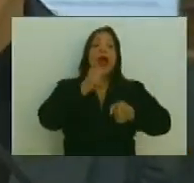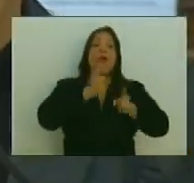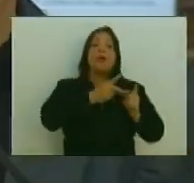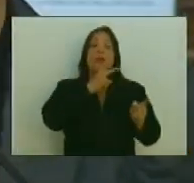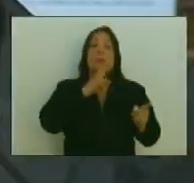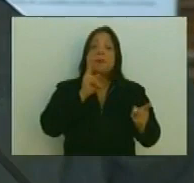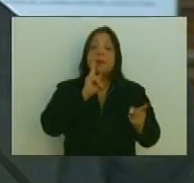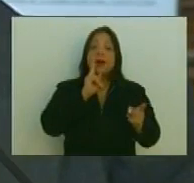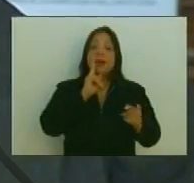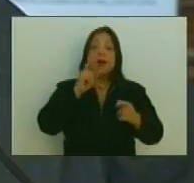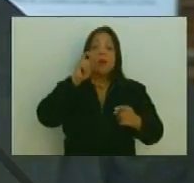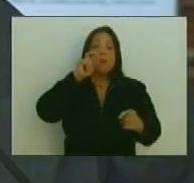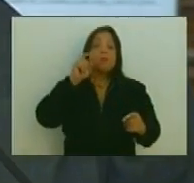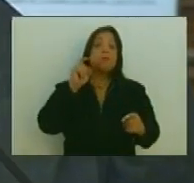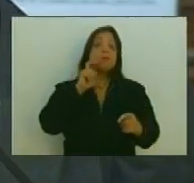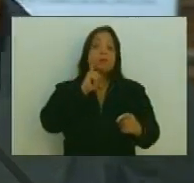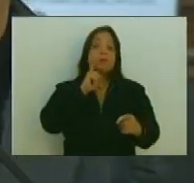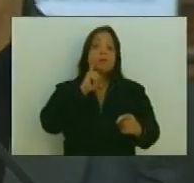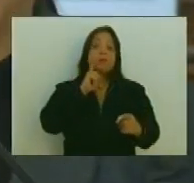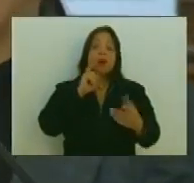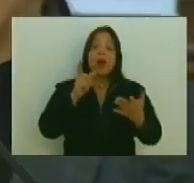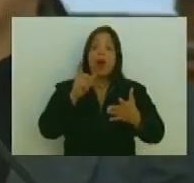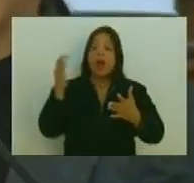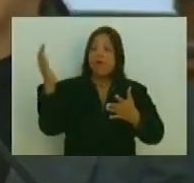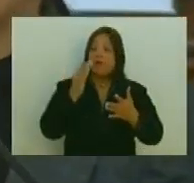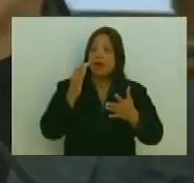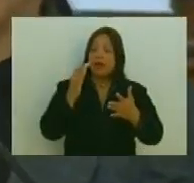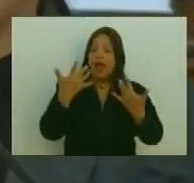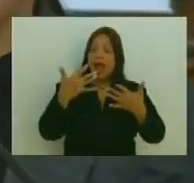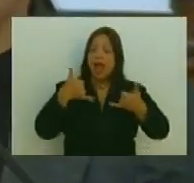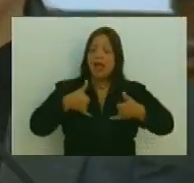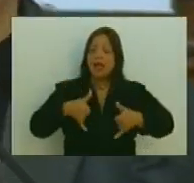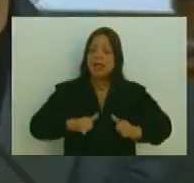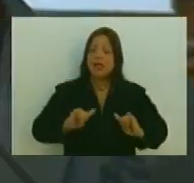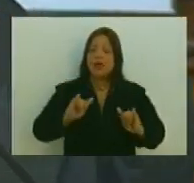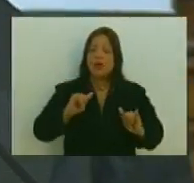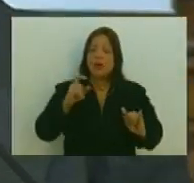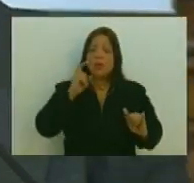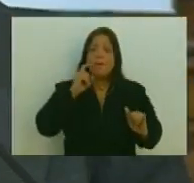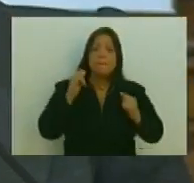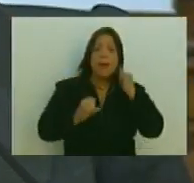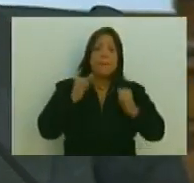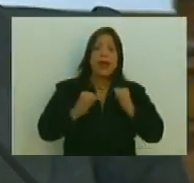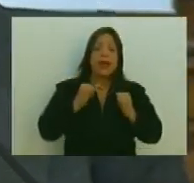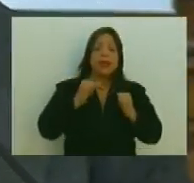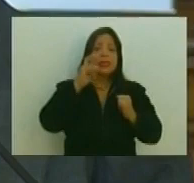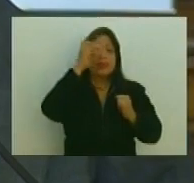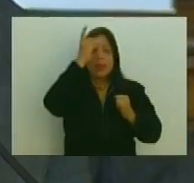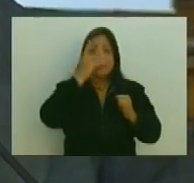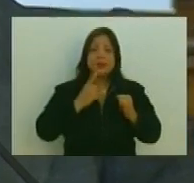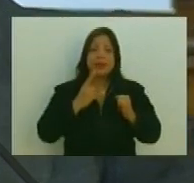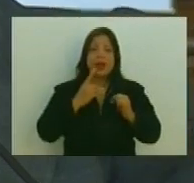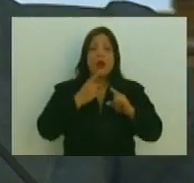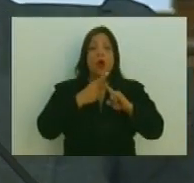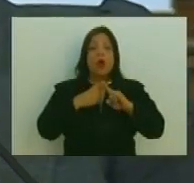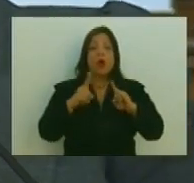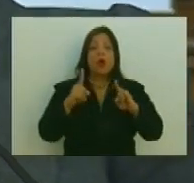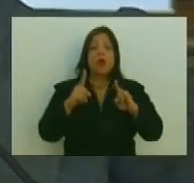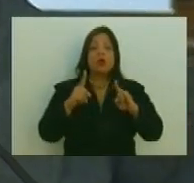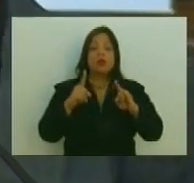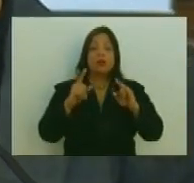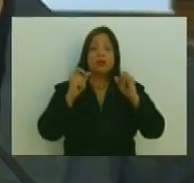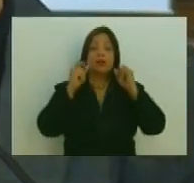madres en el embarazo se enteran de que sus hijos vienen con algún tipo de discapacidad. Otras nos